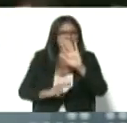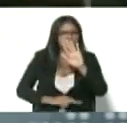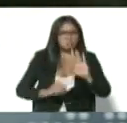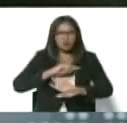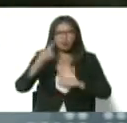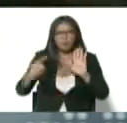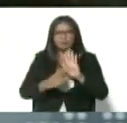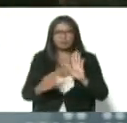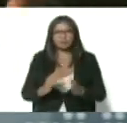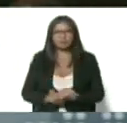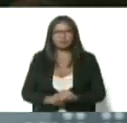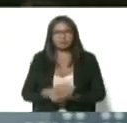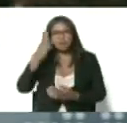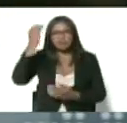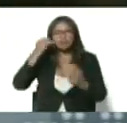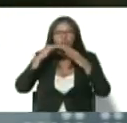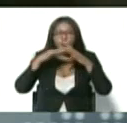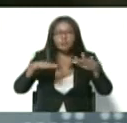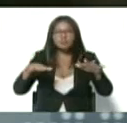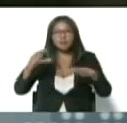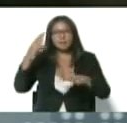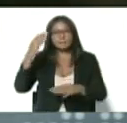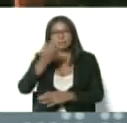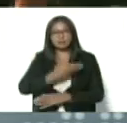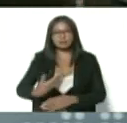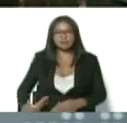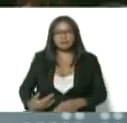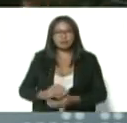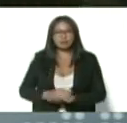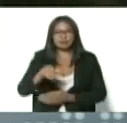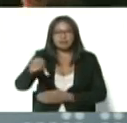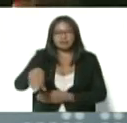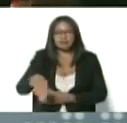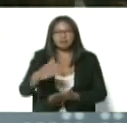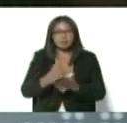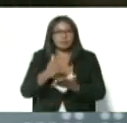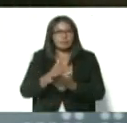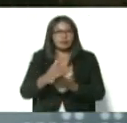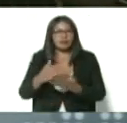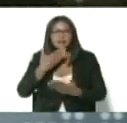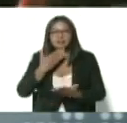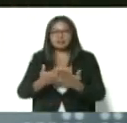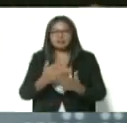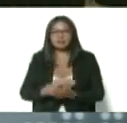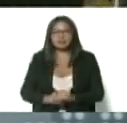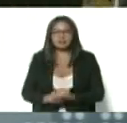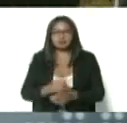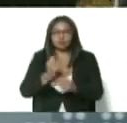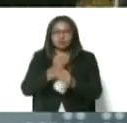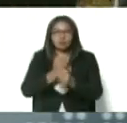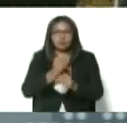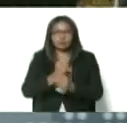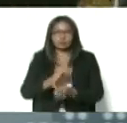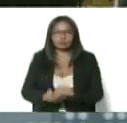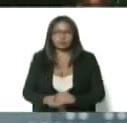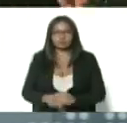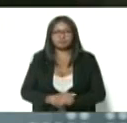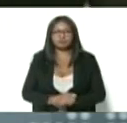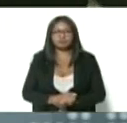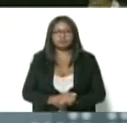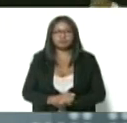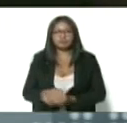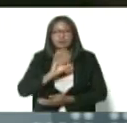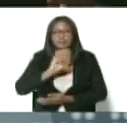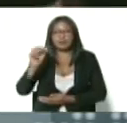máximo que dios lo bendiga presidente este estado tan agradecido por siempre de usted y de su gestión la patria